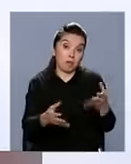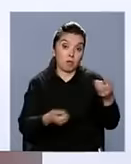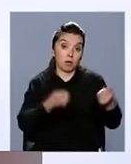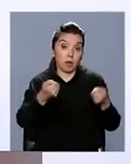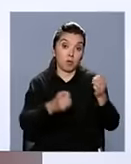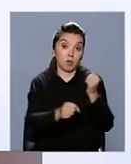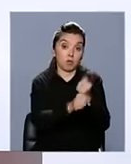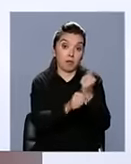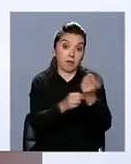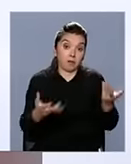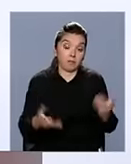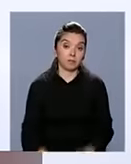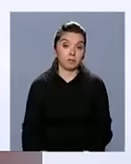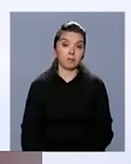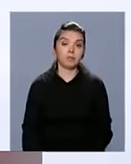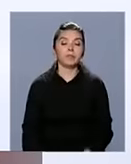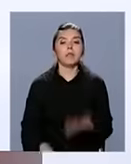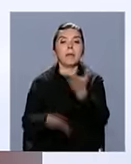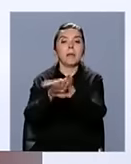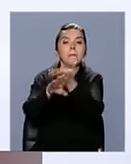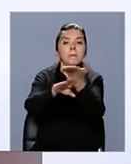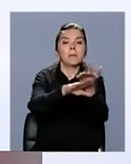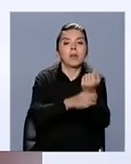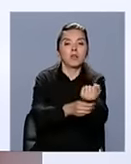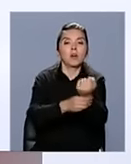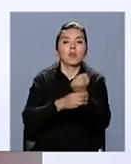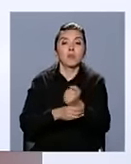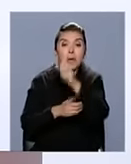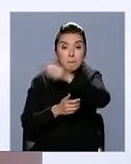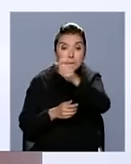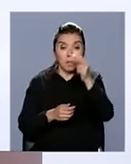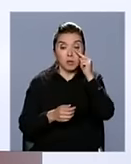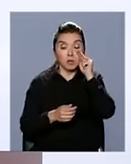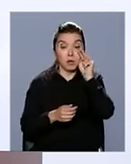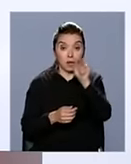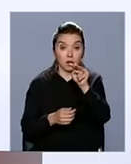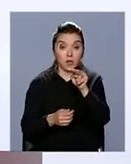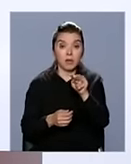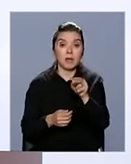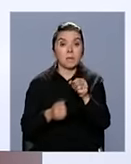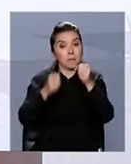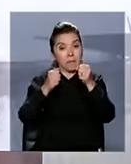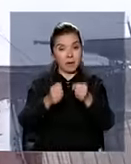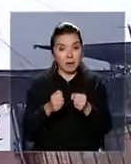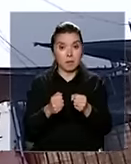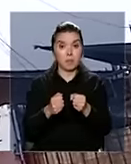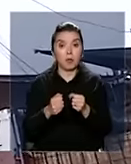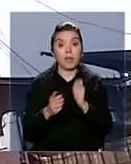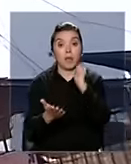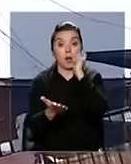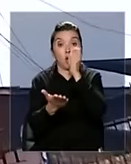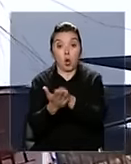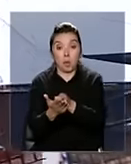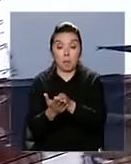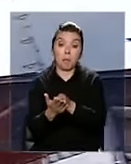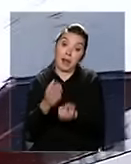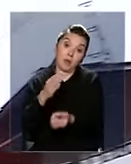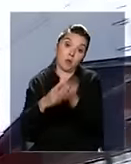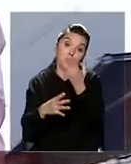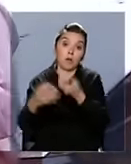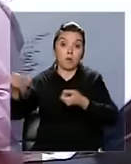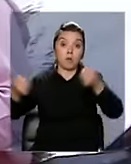Pues estamos pidiendo la ayuda de cada uno de la gente que nos ve para poder recuperar el camión. Una ayuda que piden estos voluntarios